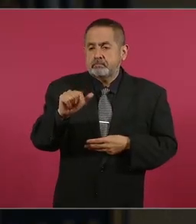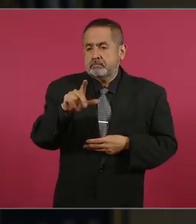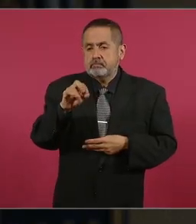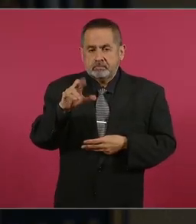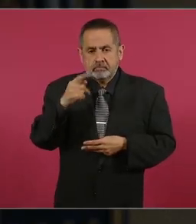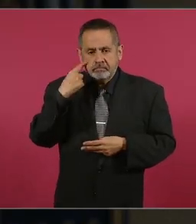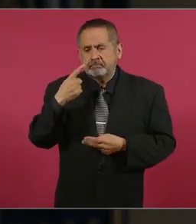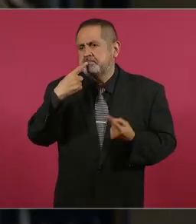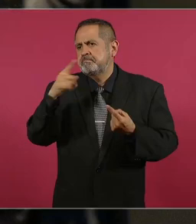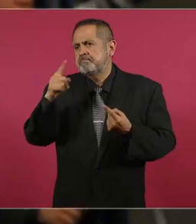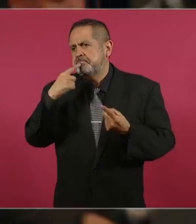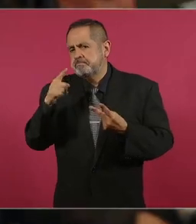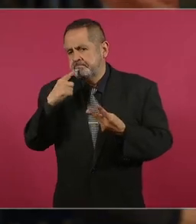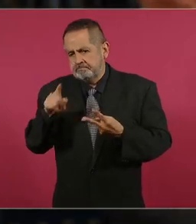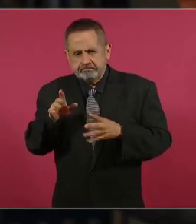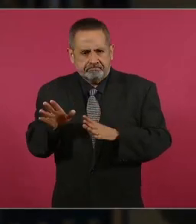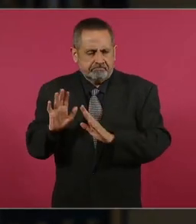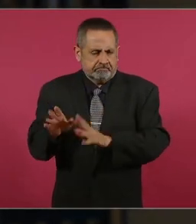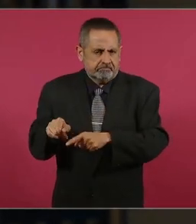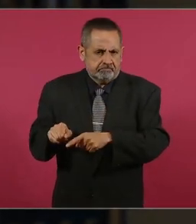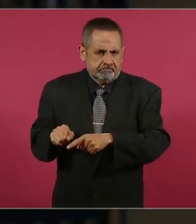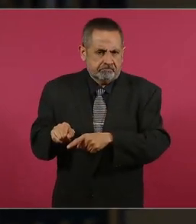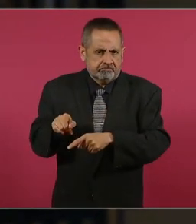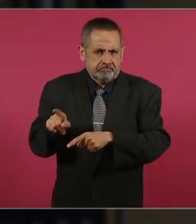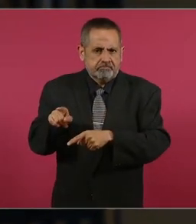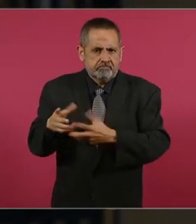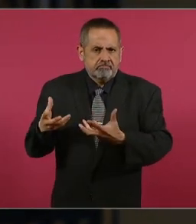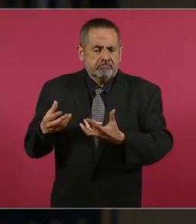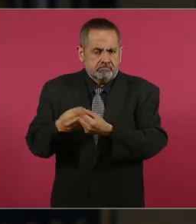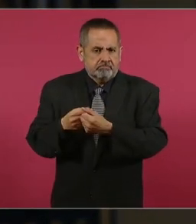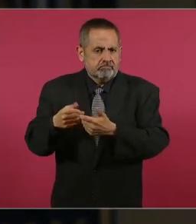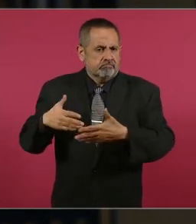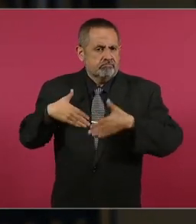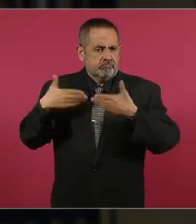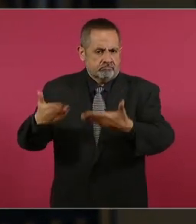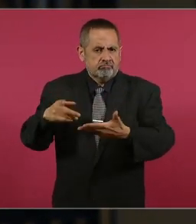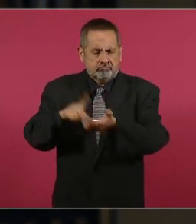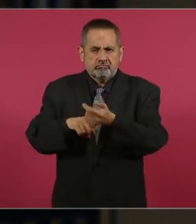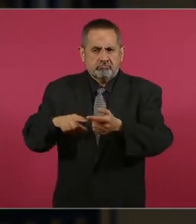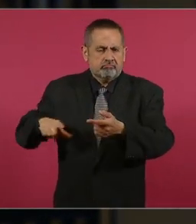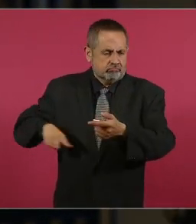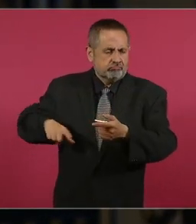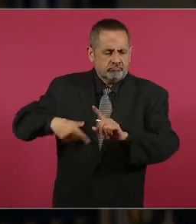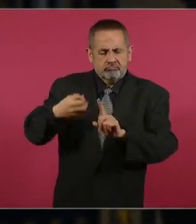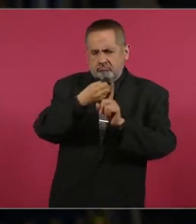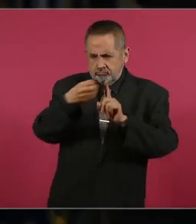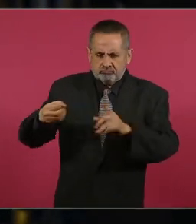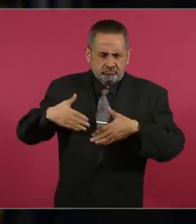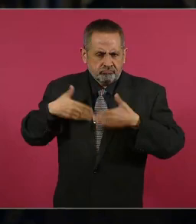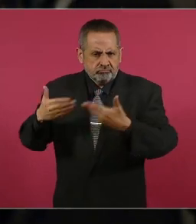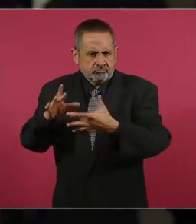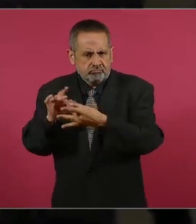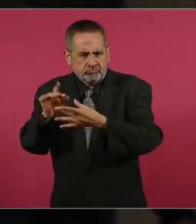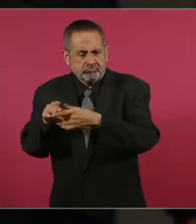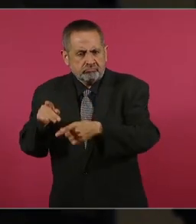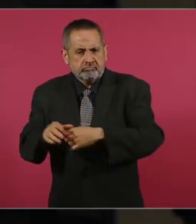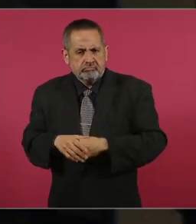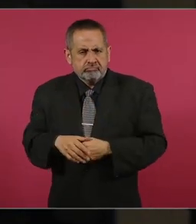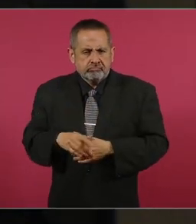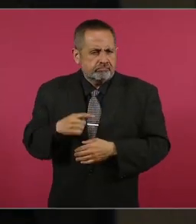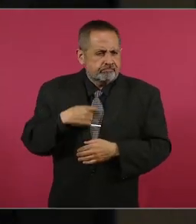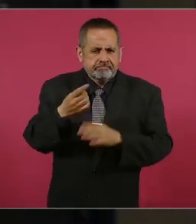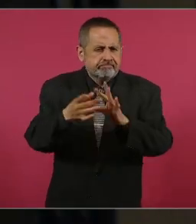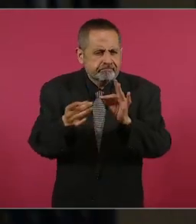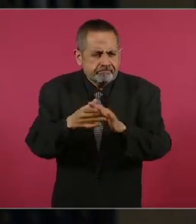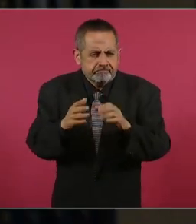¿no?, para hacer las denuncias correspondientes. Él es creyente de las instituciones del Estado de Derecho, del debido proceso, presidente. ¿Y por qué le cuento esto?